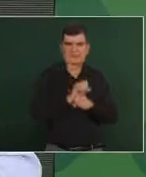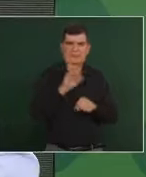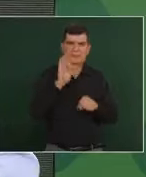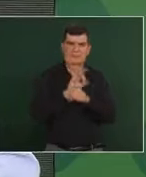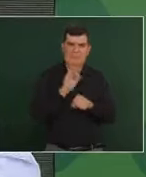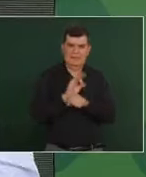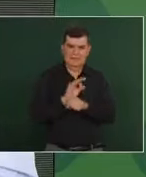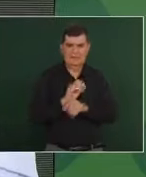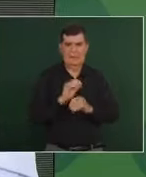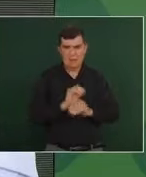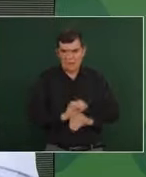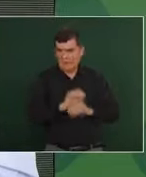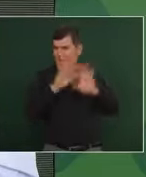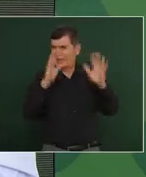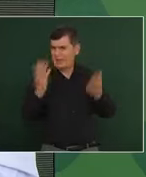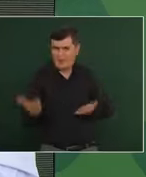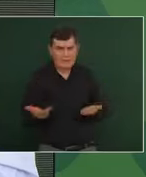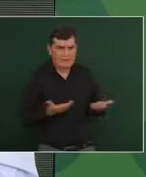Defensa. Claro,